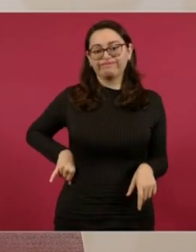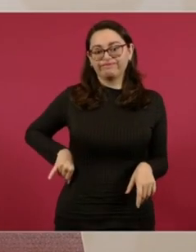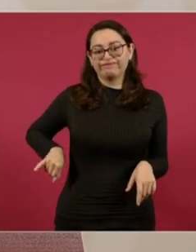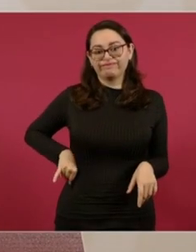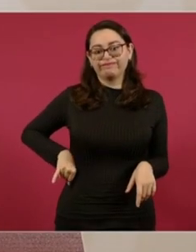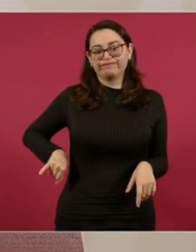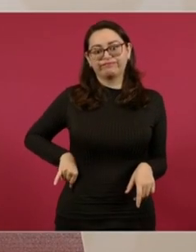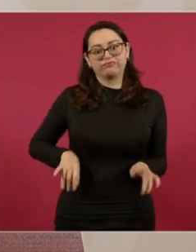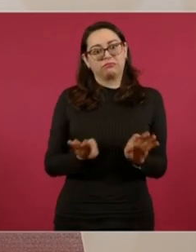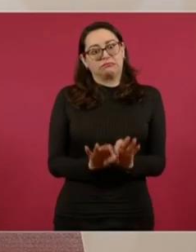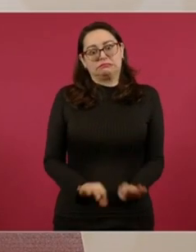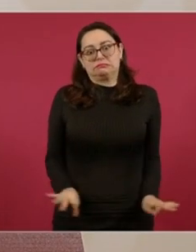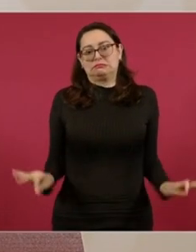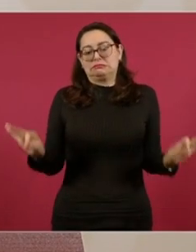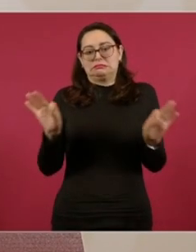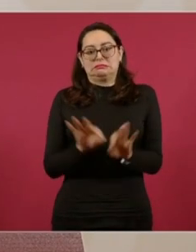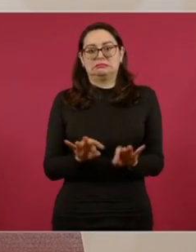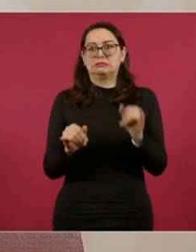es información